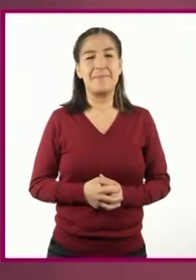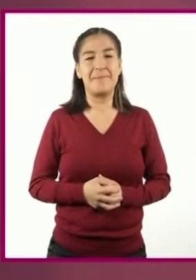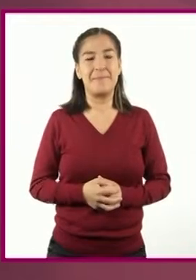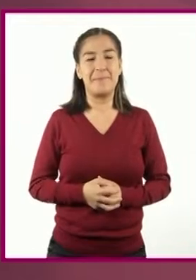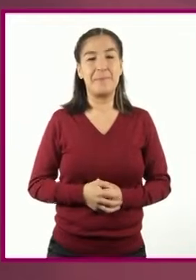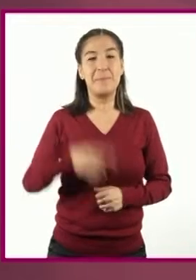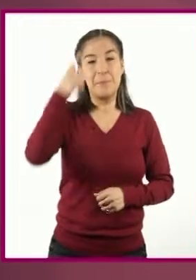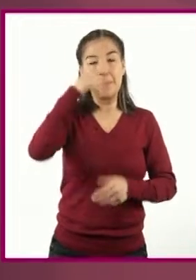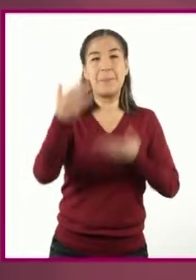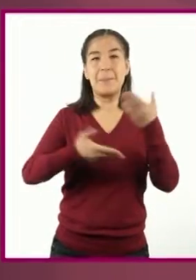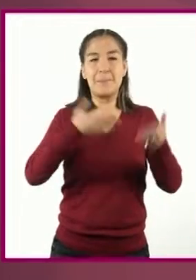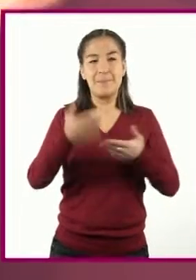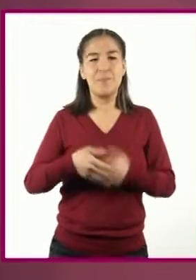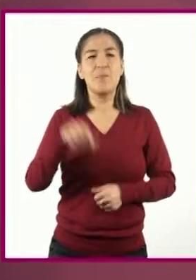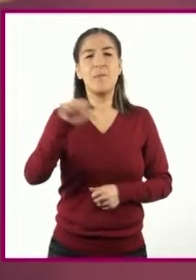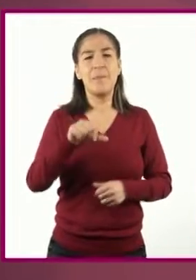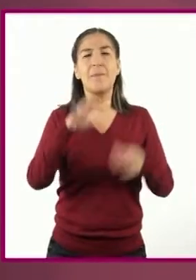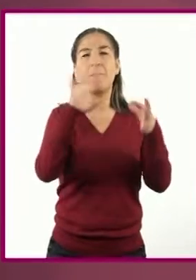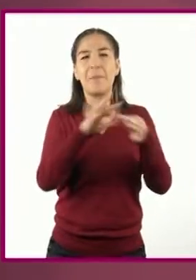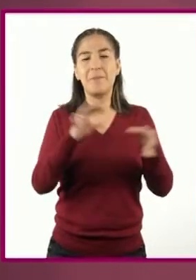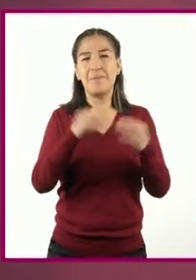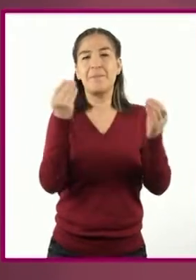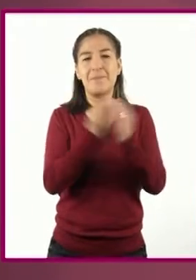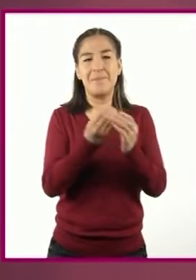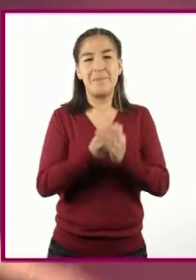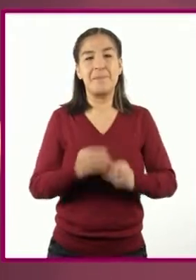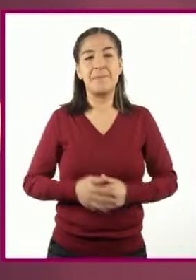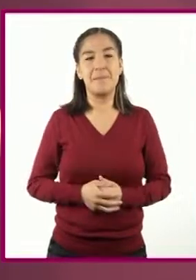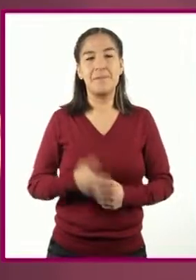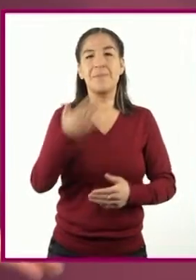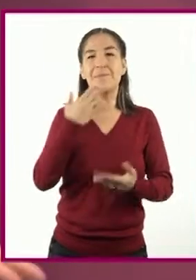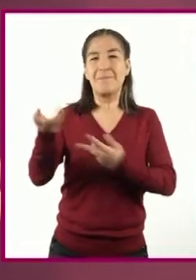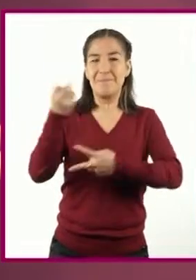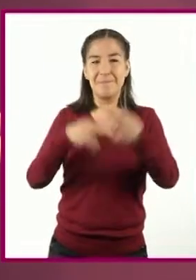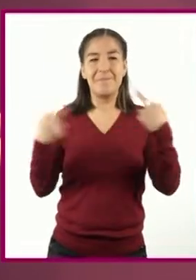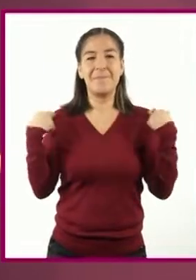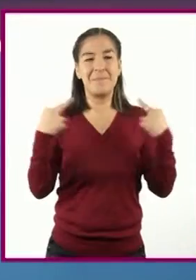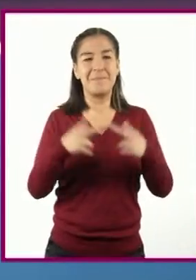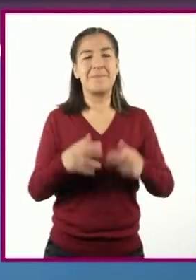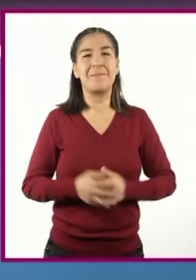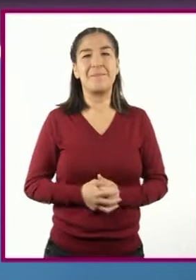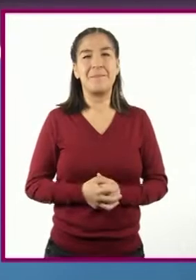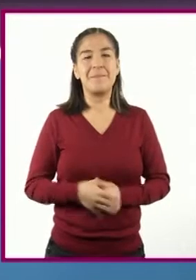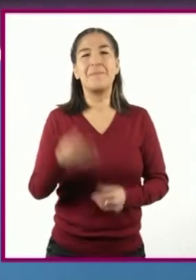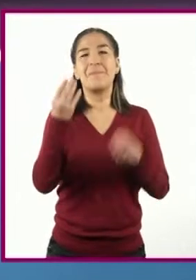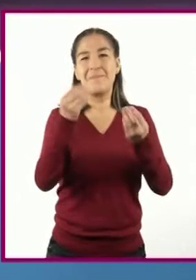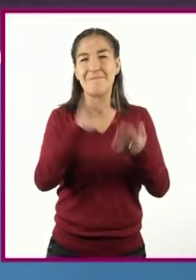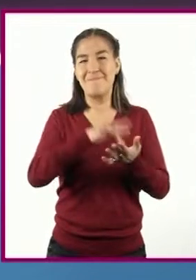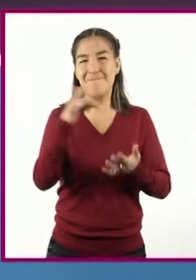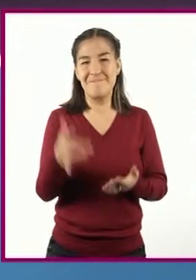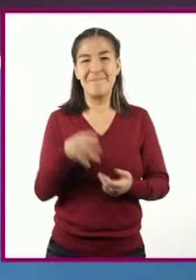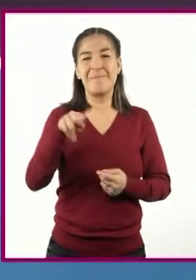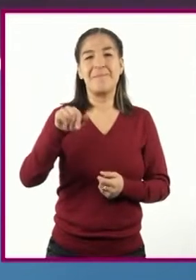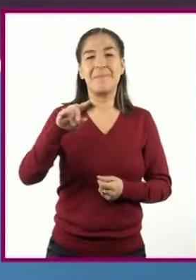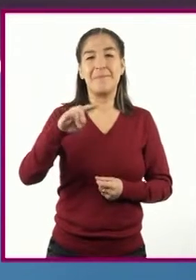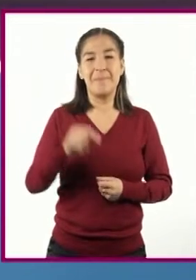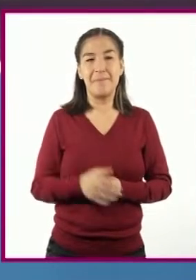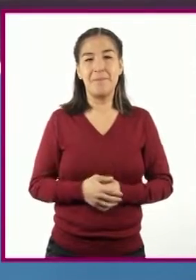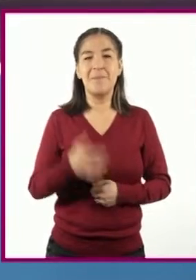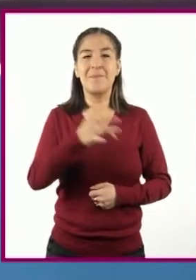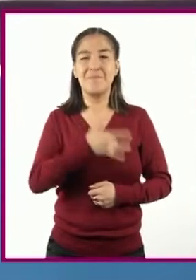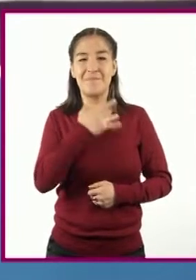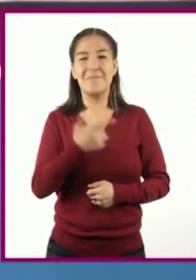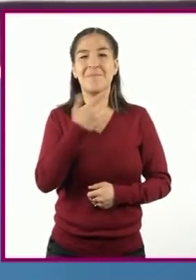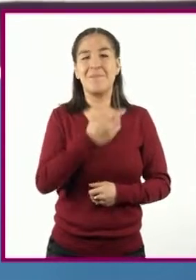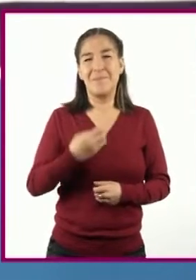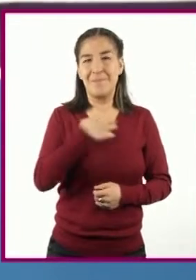para presentarnos los contenidos de esta sesión. Bienvenida, maestra. Muchas gracias, Nadia. Me siento